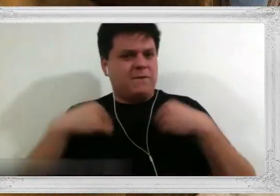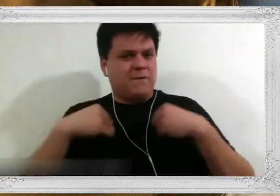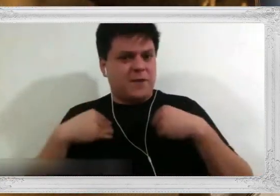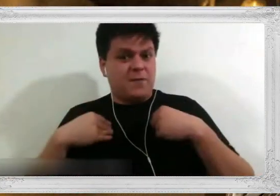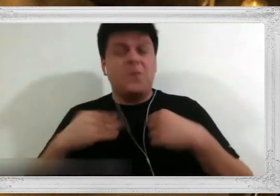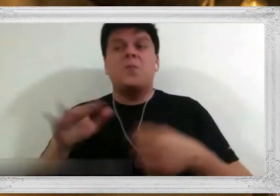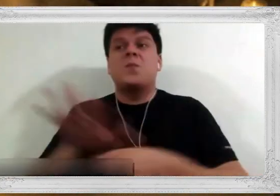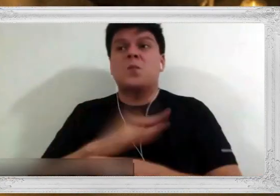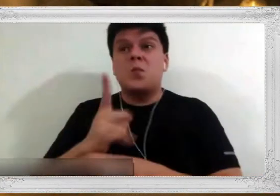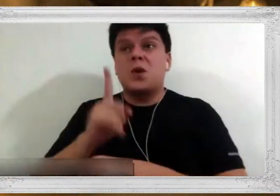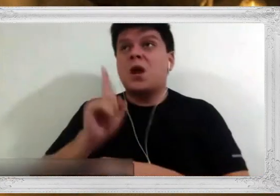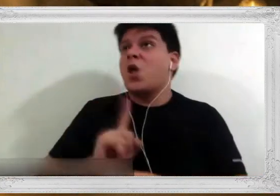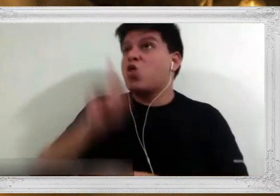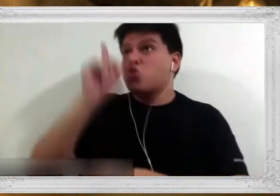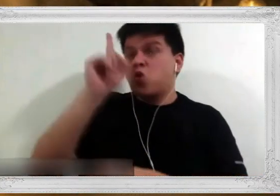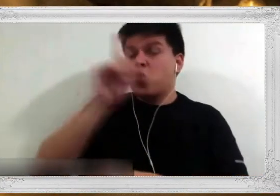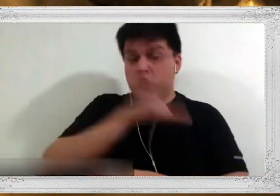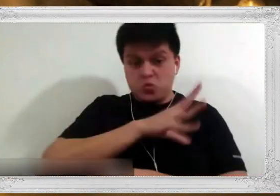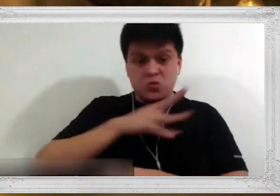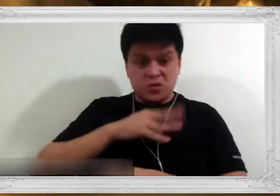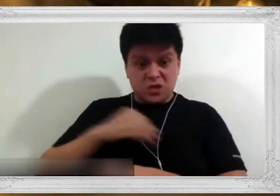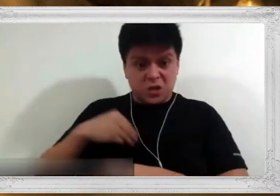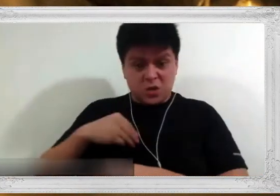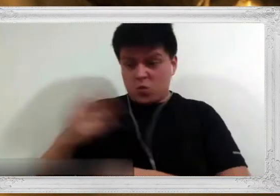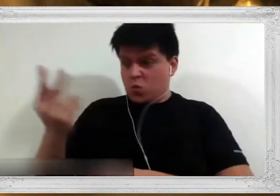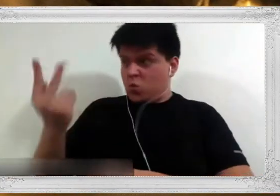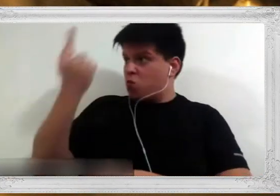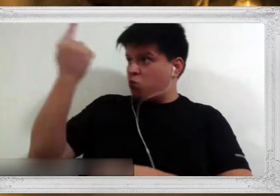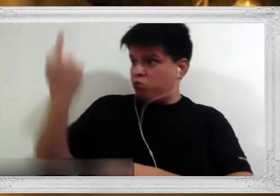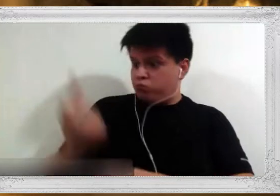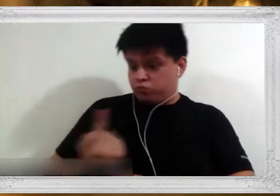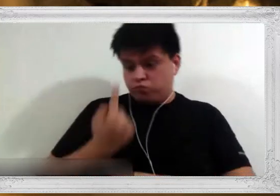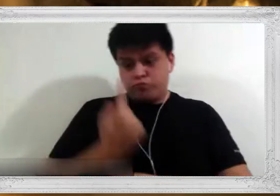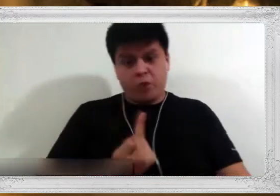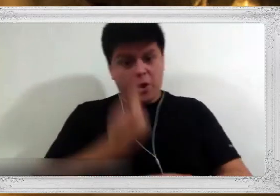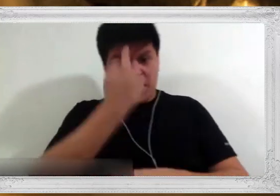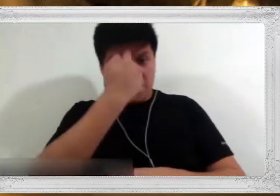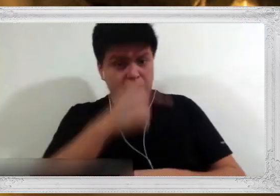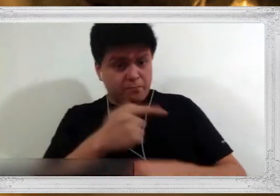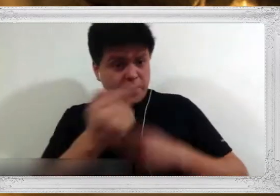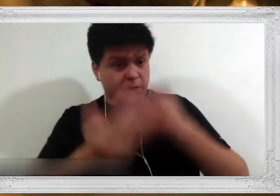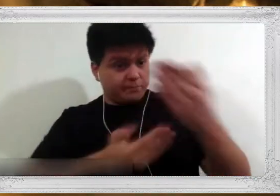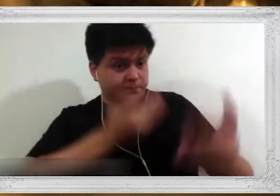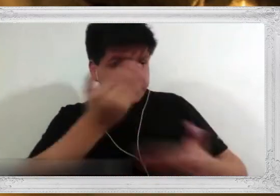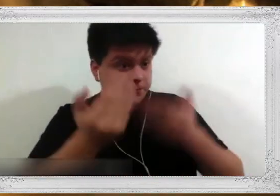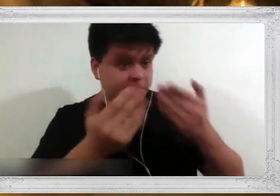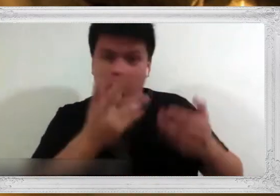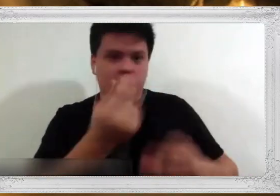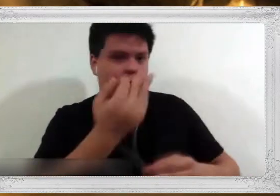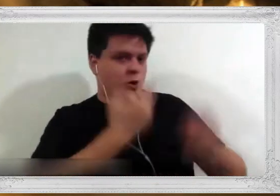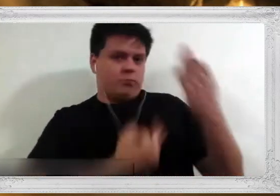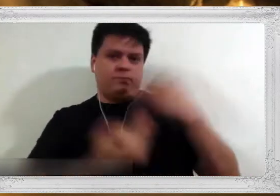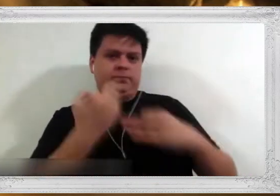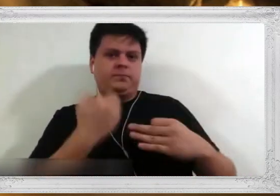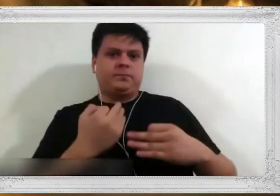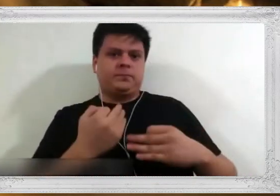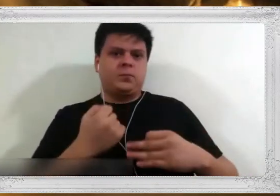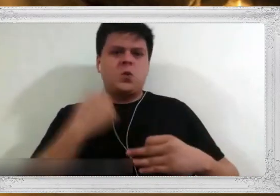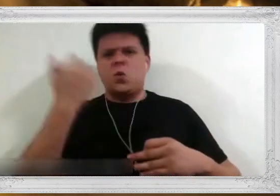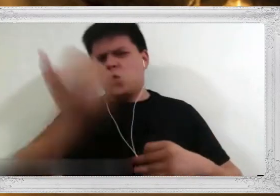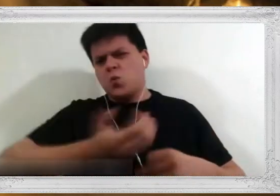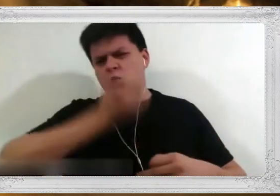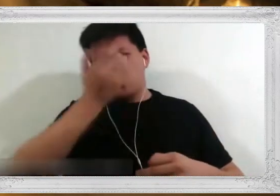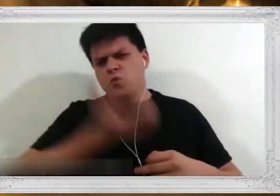sino a servir y dar su vida en rescate por muchos. En la tradición bíblica, el hijo del hombre es el que